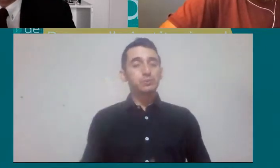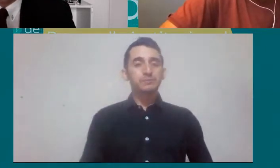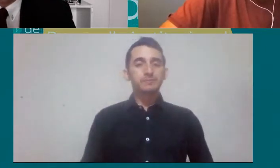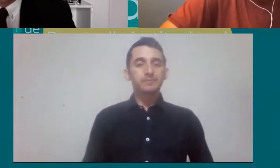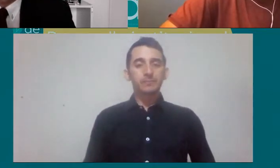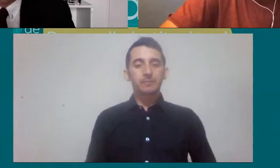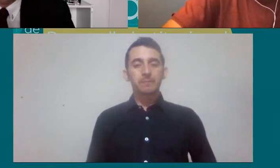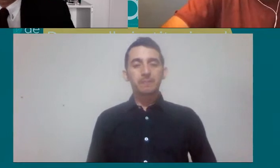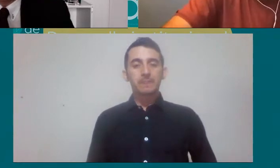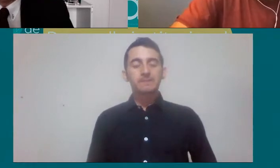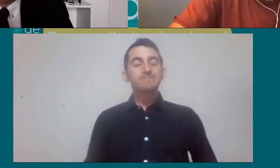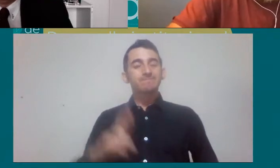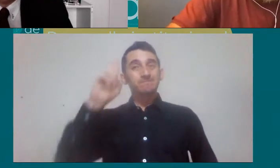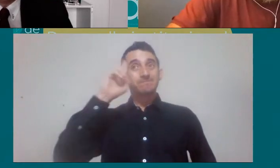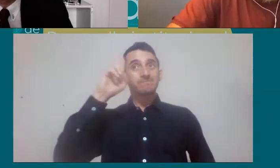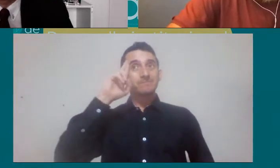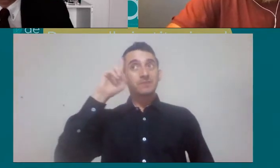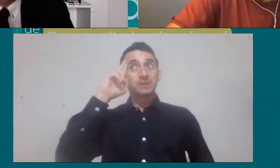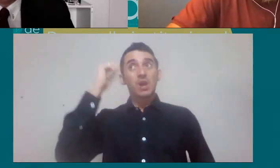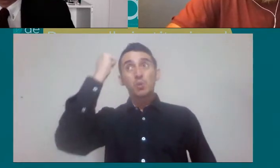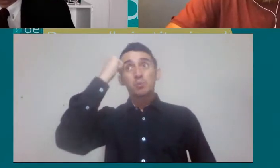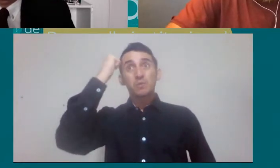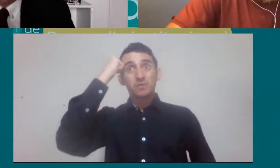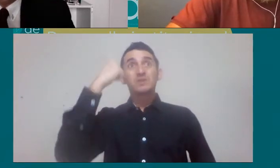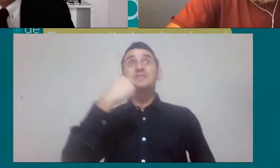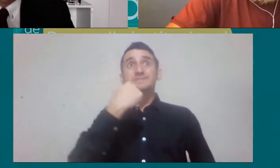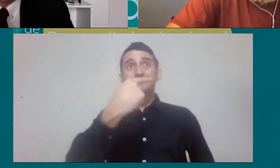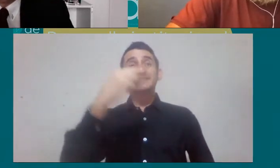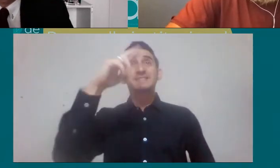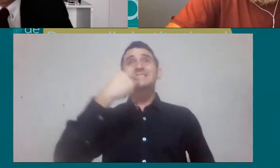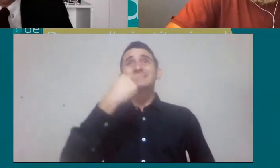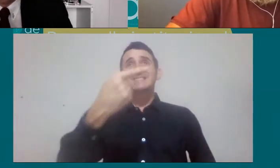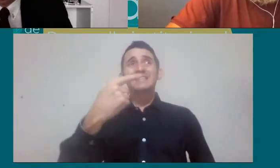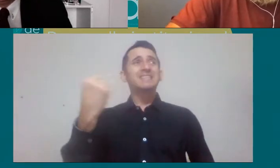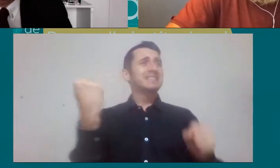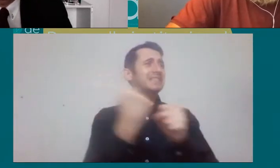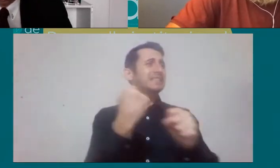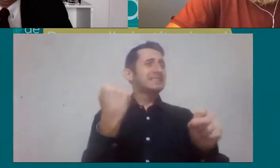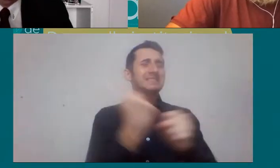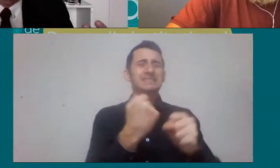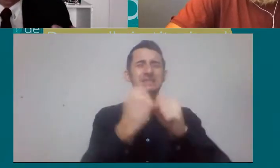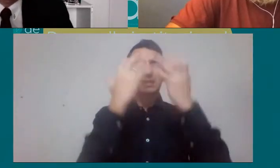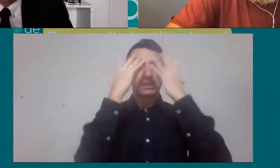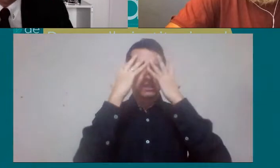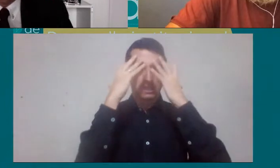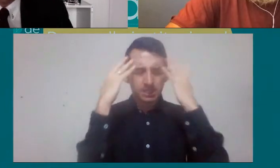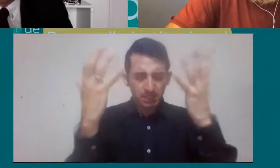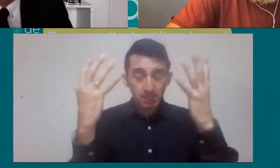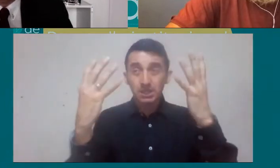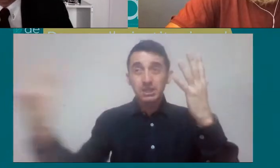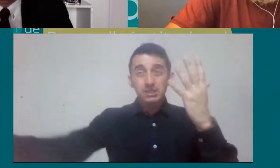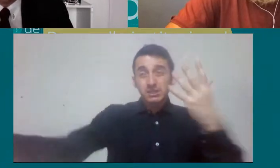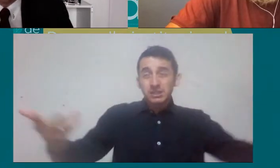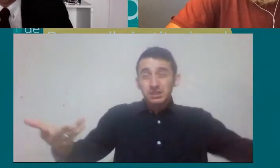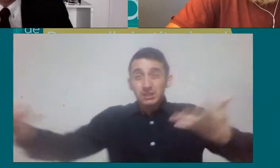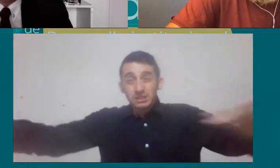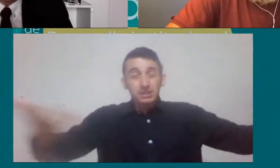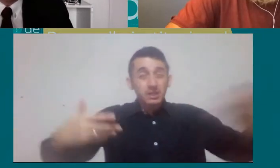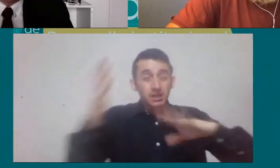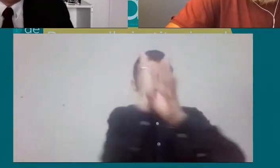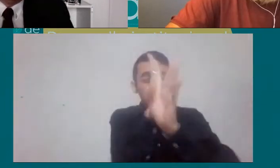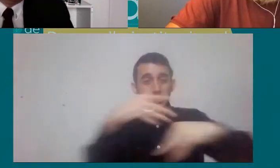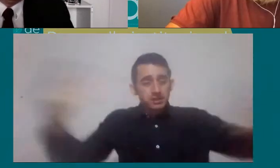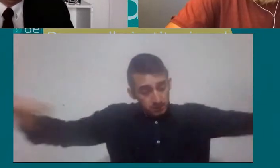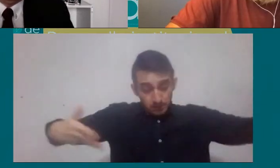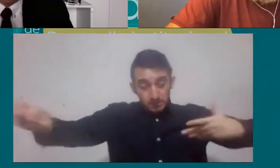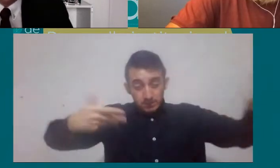que están muy atafagados de trabajo porque llegan de un lado, de otro, tienen que atender a sus chicos, tienen